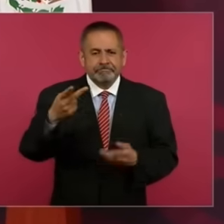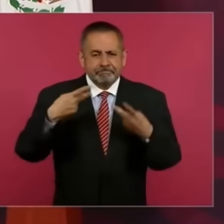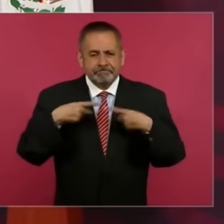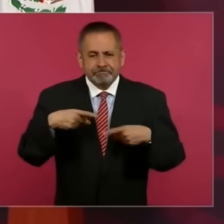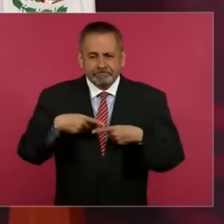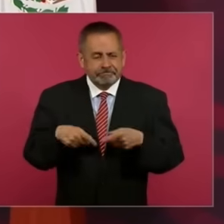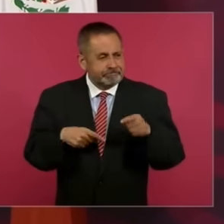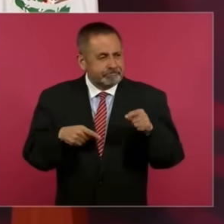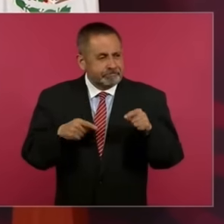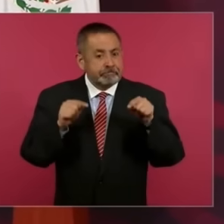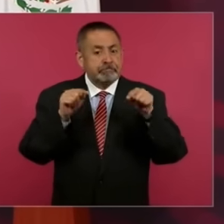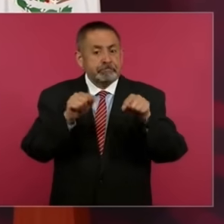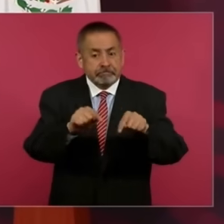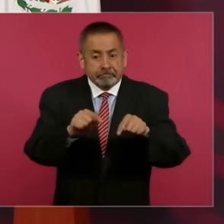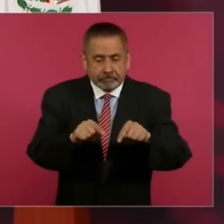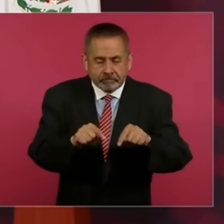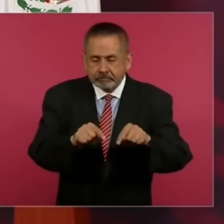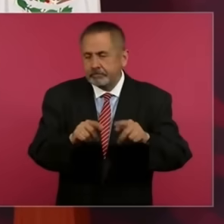dedica a eso,